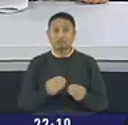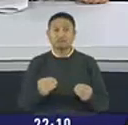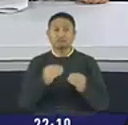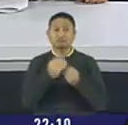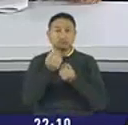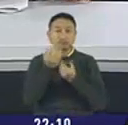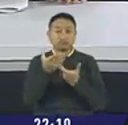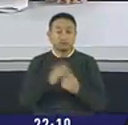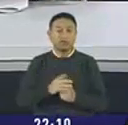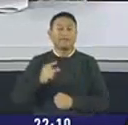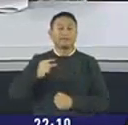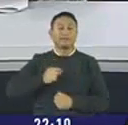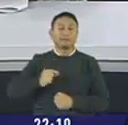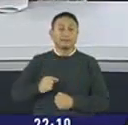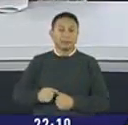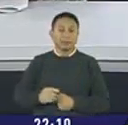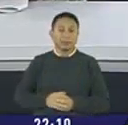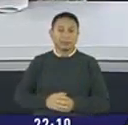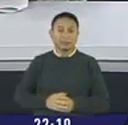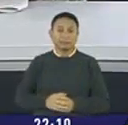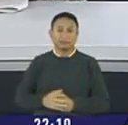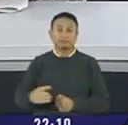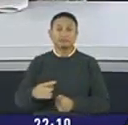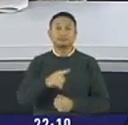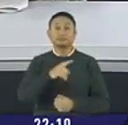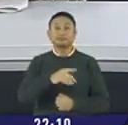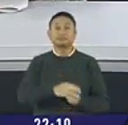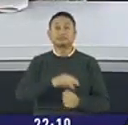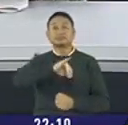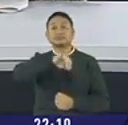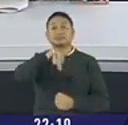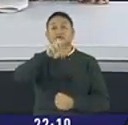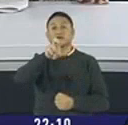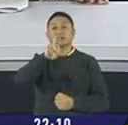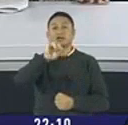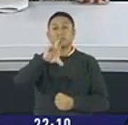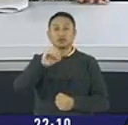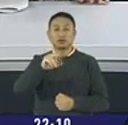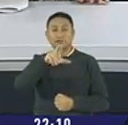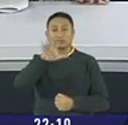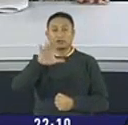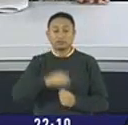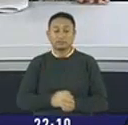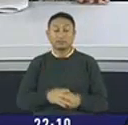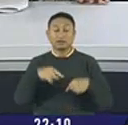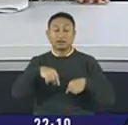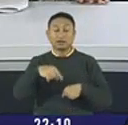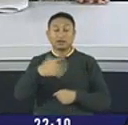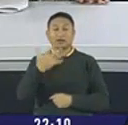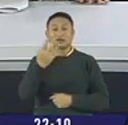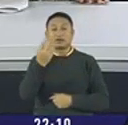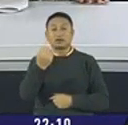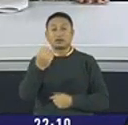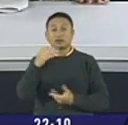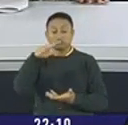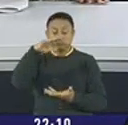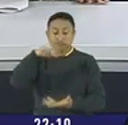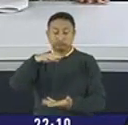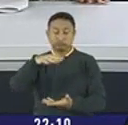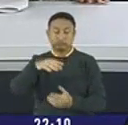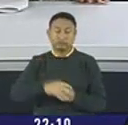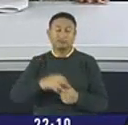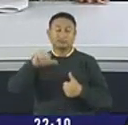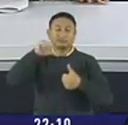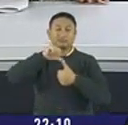detalles del operativo denominado Gran Jericó 35, que impidió que 14 toneladas de droga lleguen a Centroamérica,